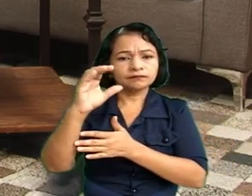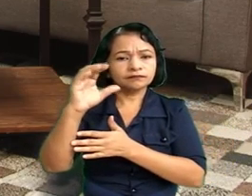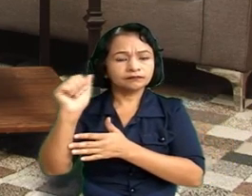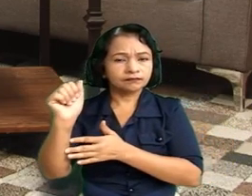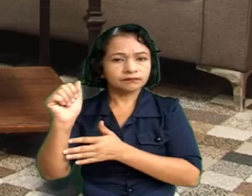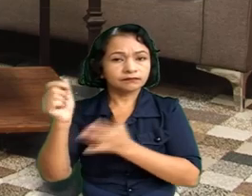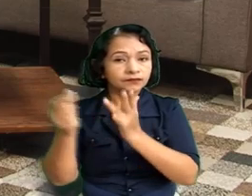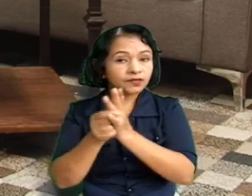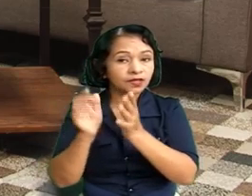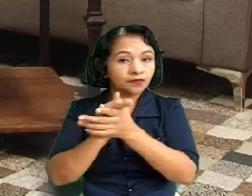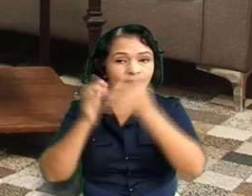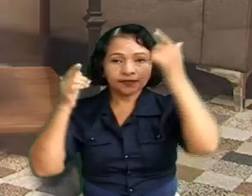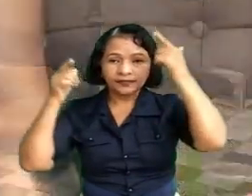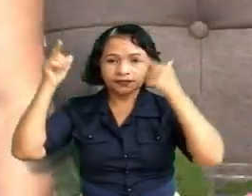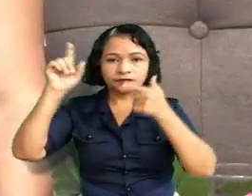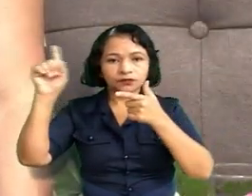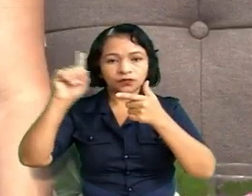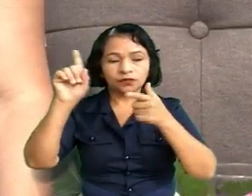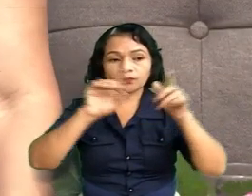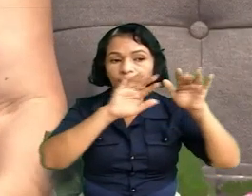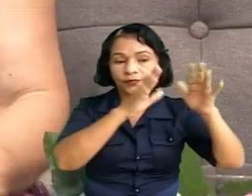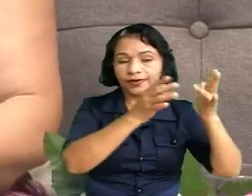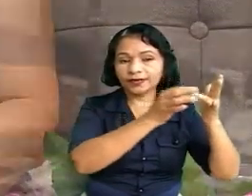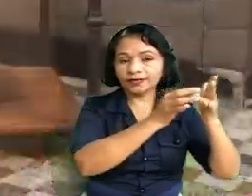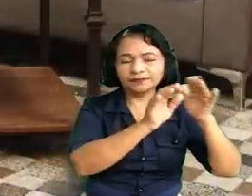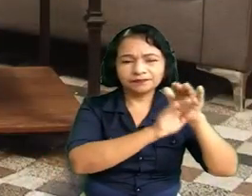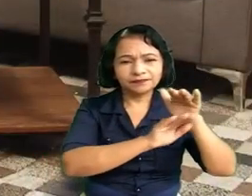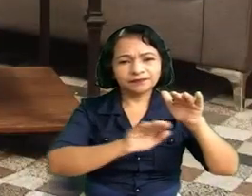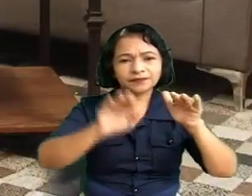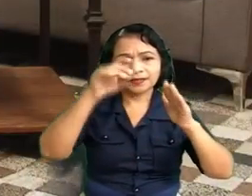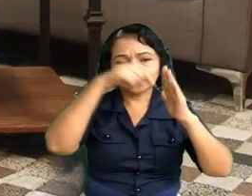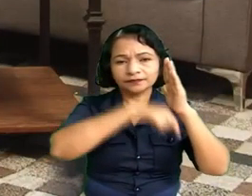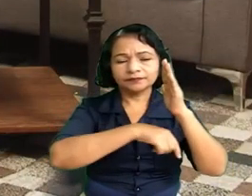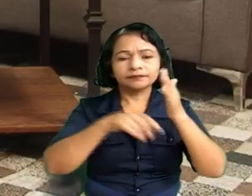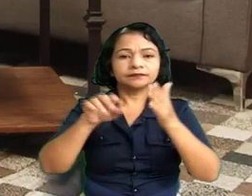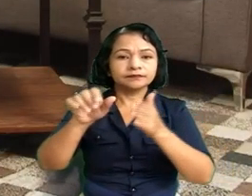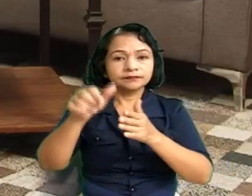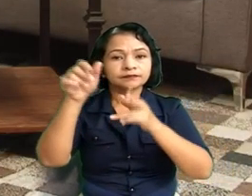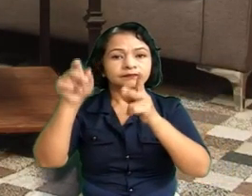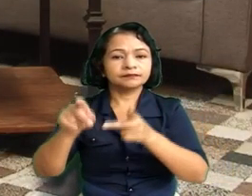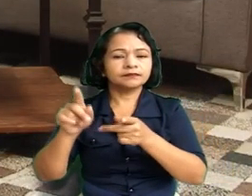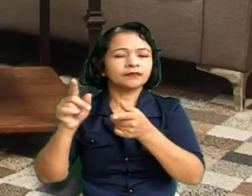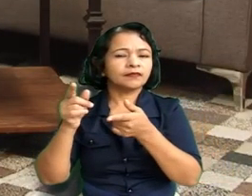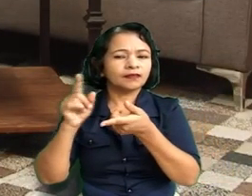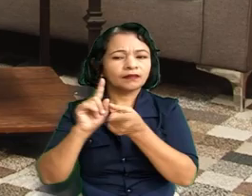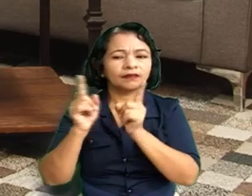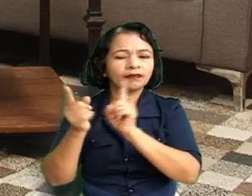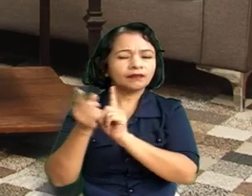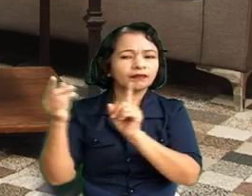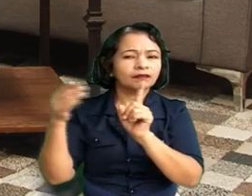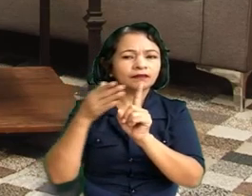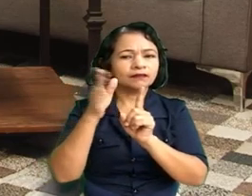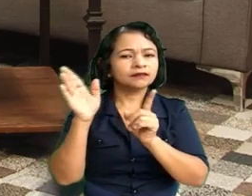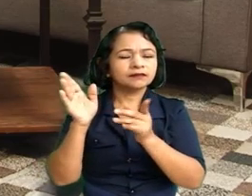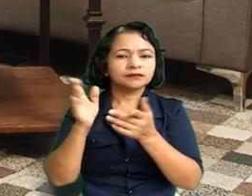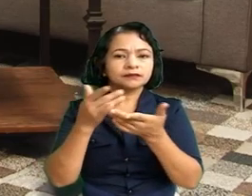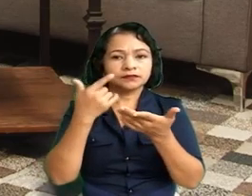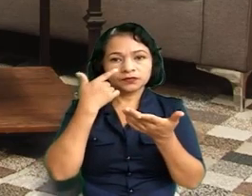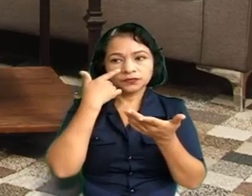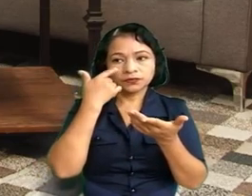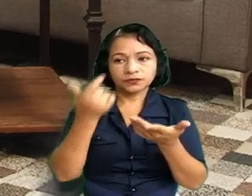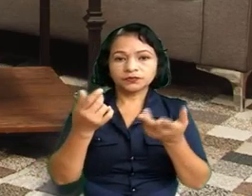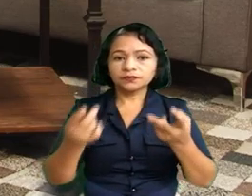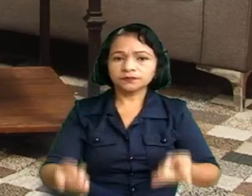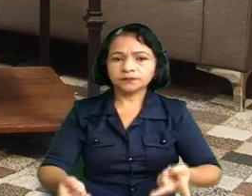Sandino, sino hacen un estudio. Como muchas veces algunas personas tratan de maliciosamente desvirtuar, porque obviamente tiene algún reconocimiento la